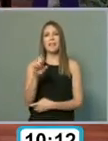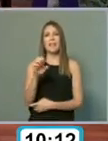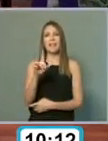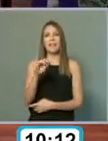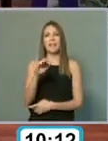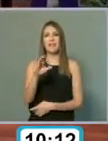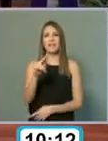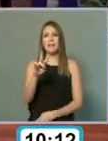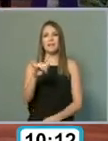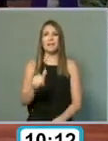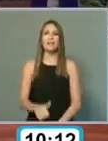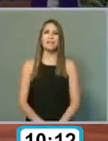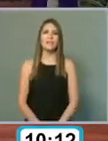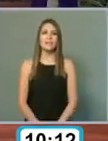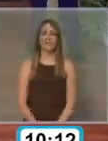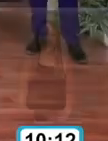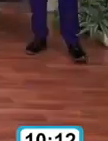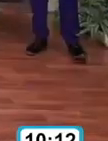aplausos!